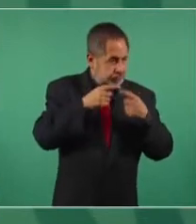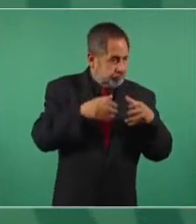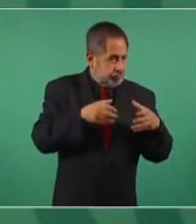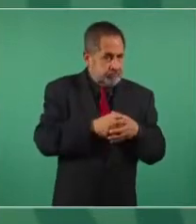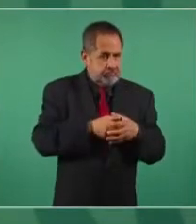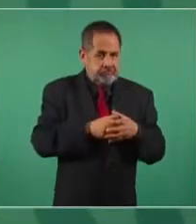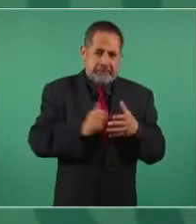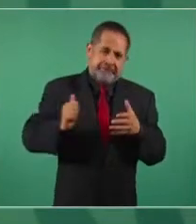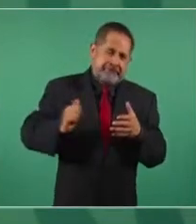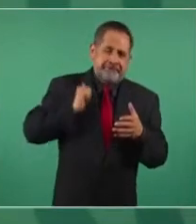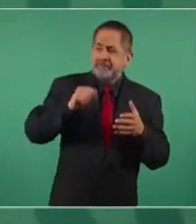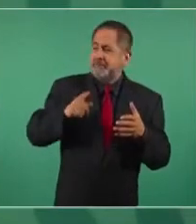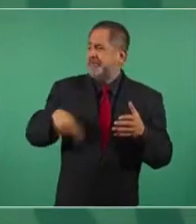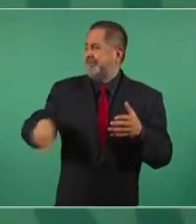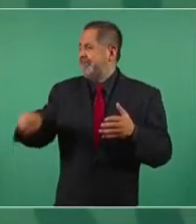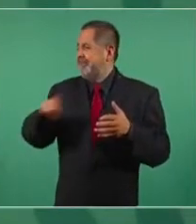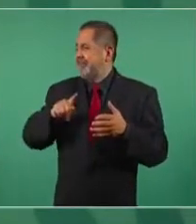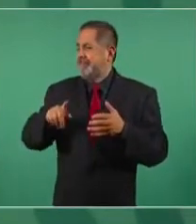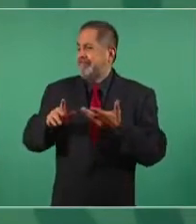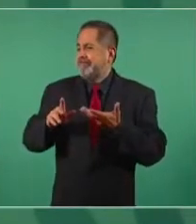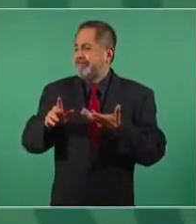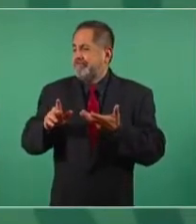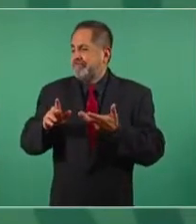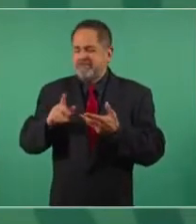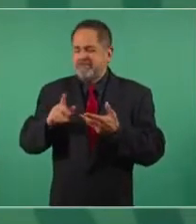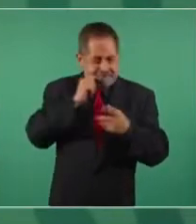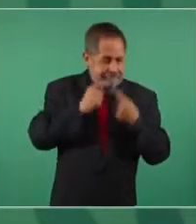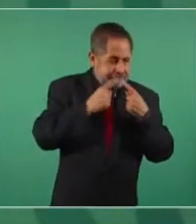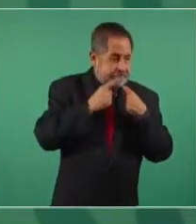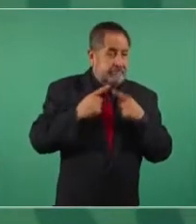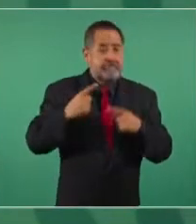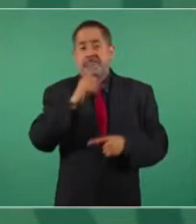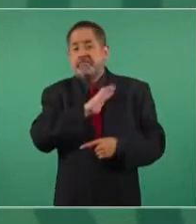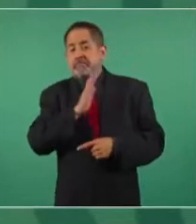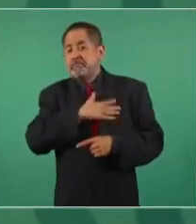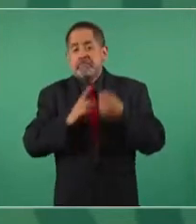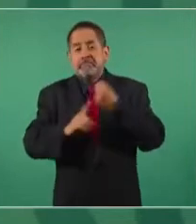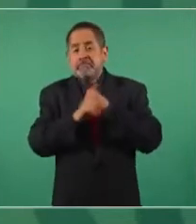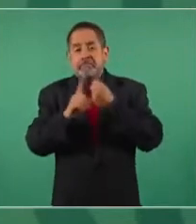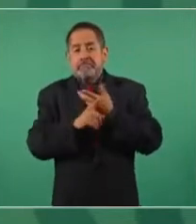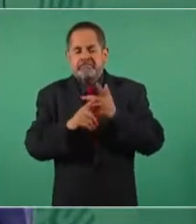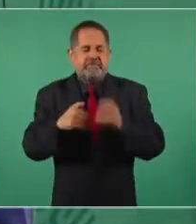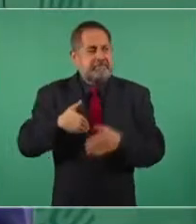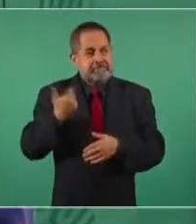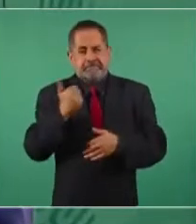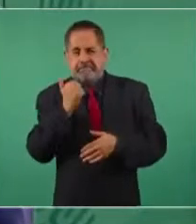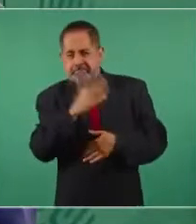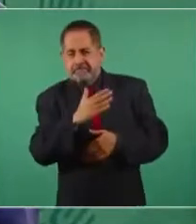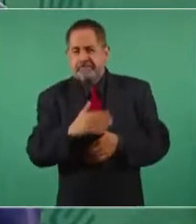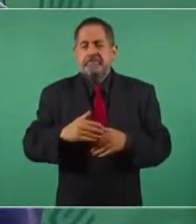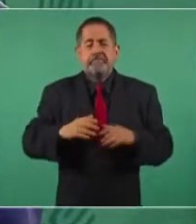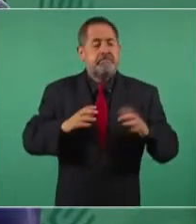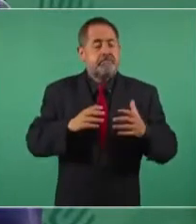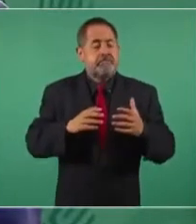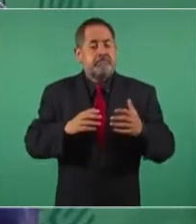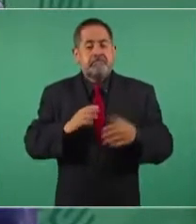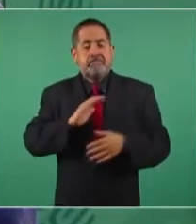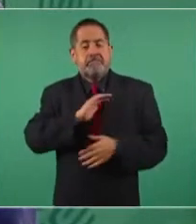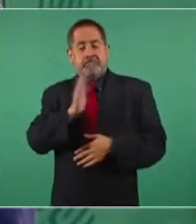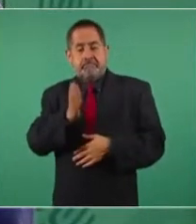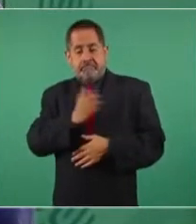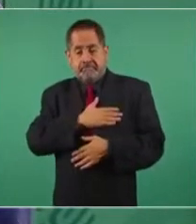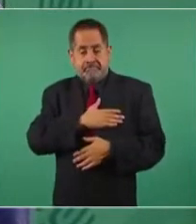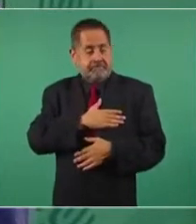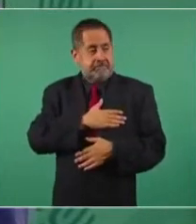aprovecha la crisis que hay en españa y sé se paran y se logran la